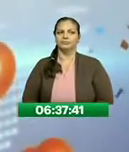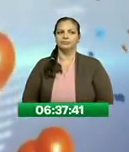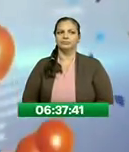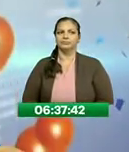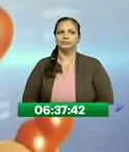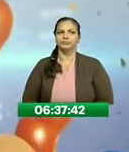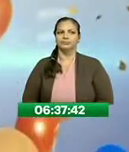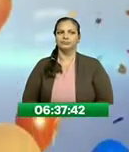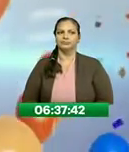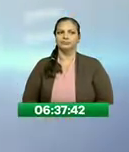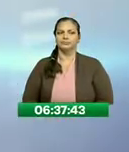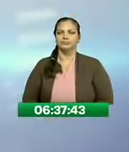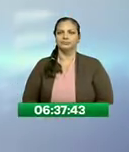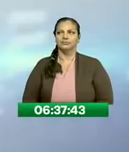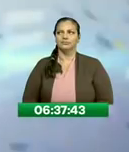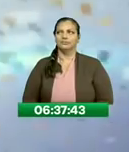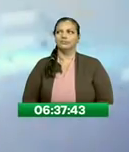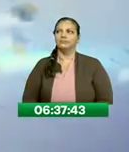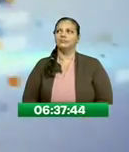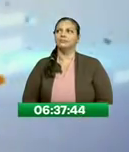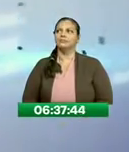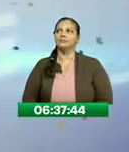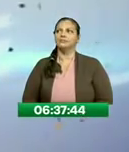Ya no te conoces tú.